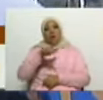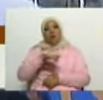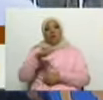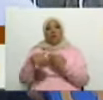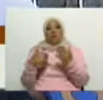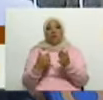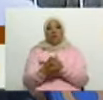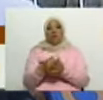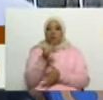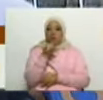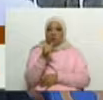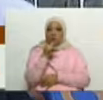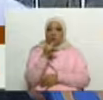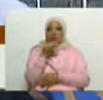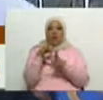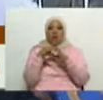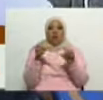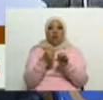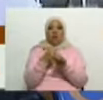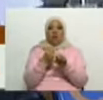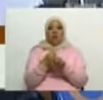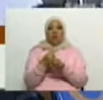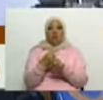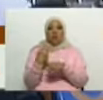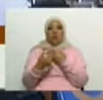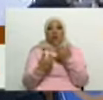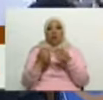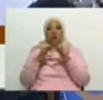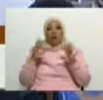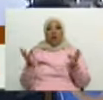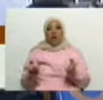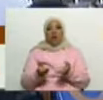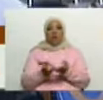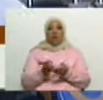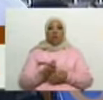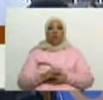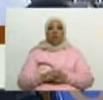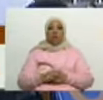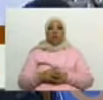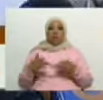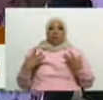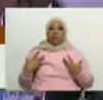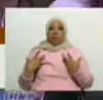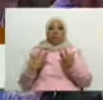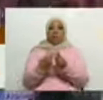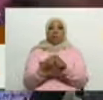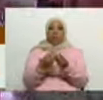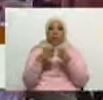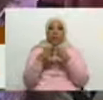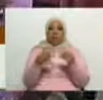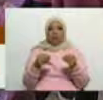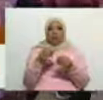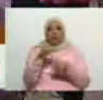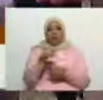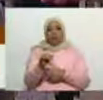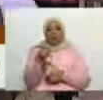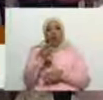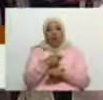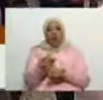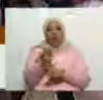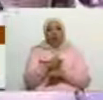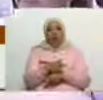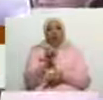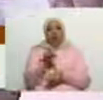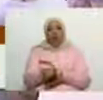los mecanismos y todo lo que se ha hecho en el mundo, en Venezuela, acompañando desde todas las instancias. El gobernador